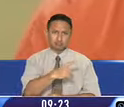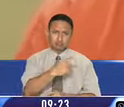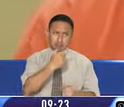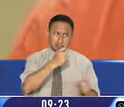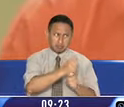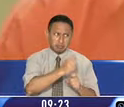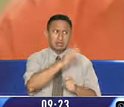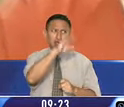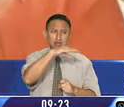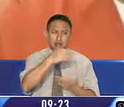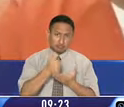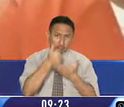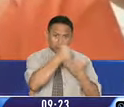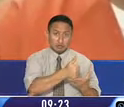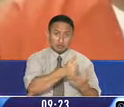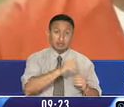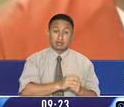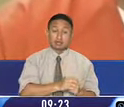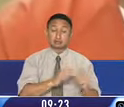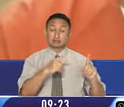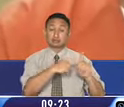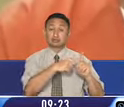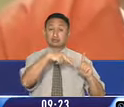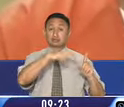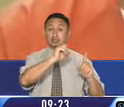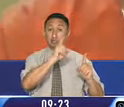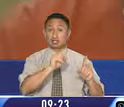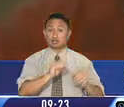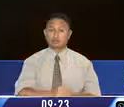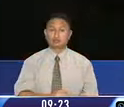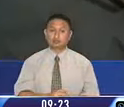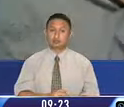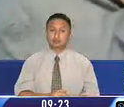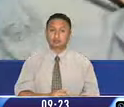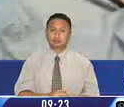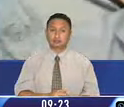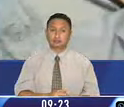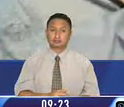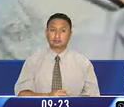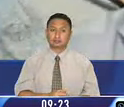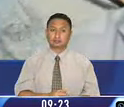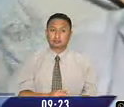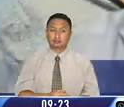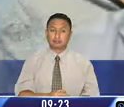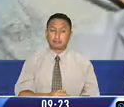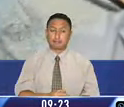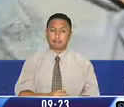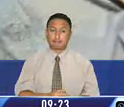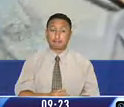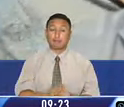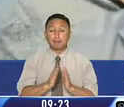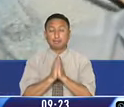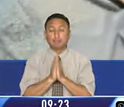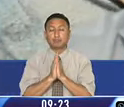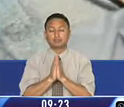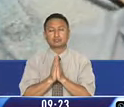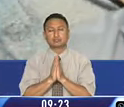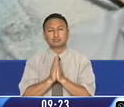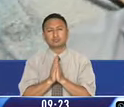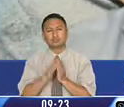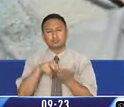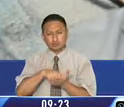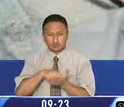por Nelson ante las cortes americanas. Realmente pido, ruego, por